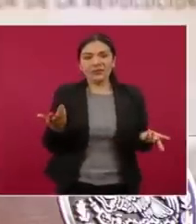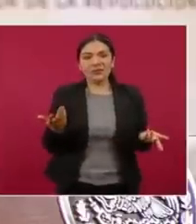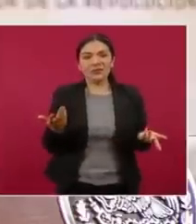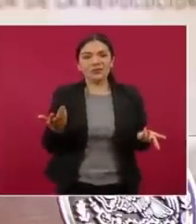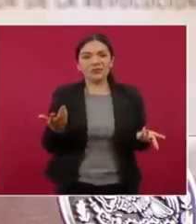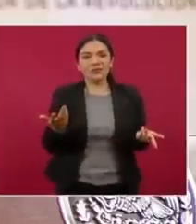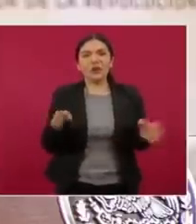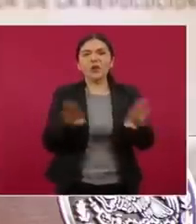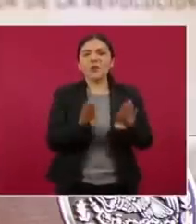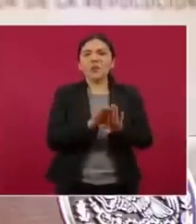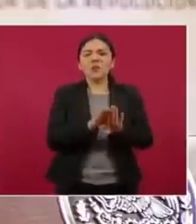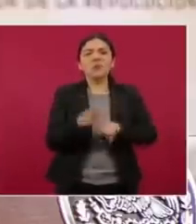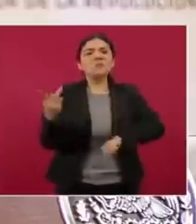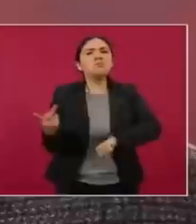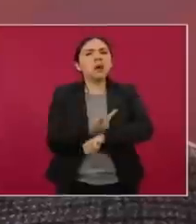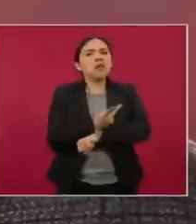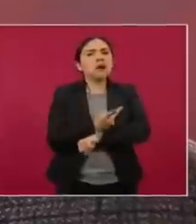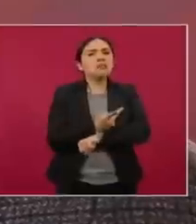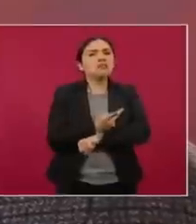a lo que llegan